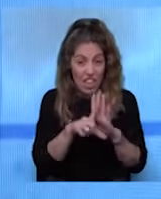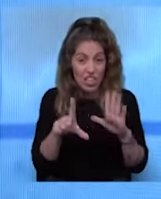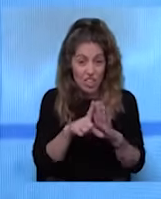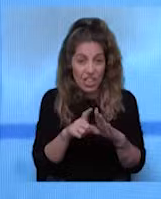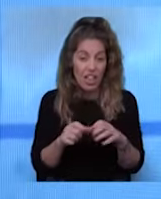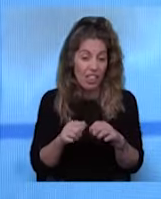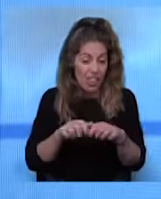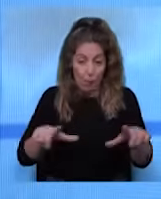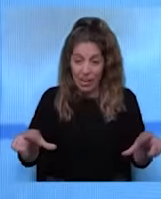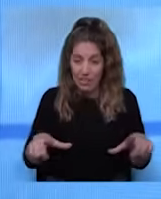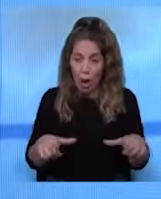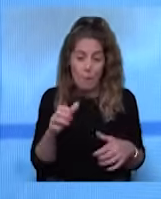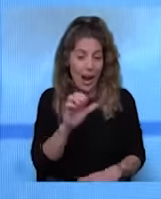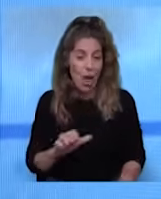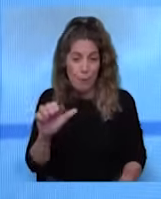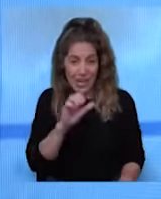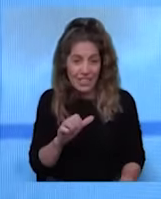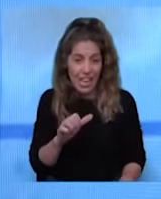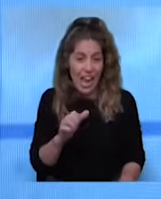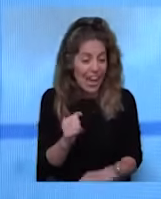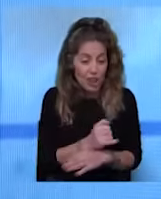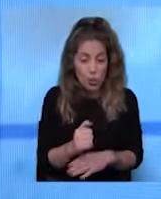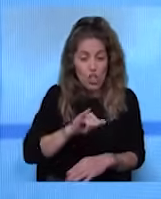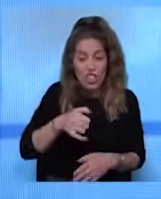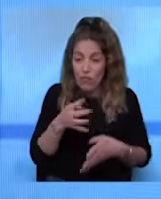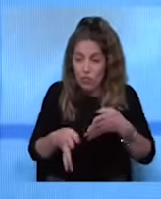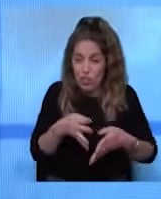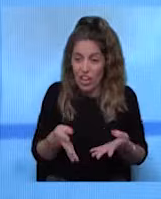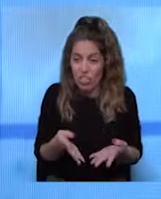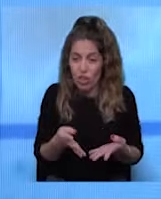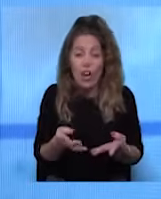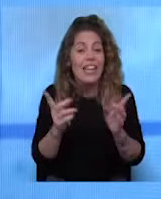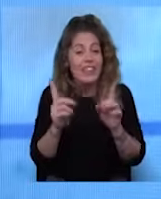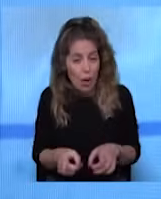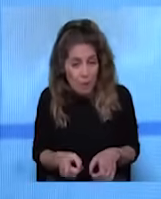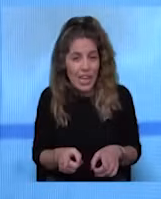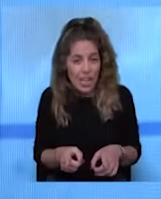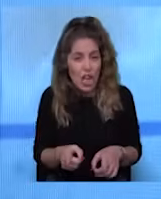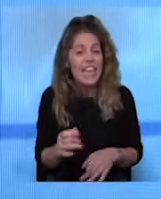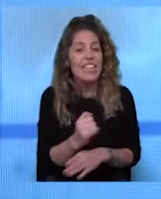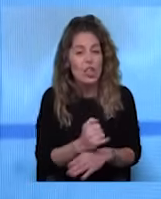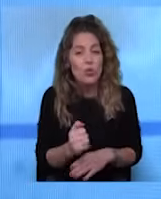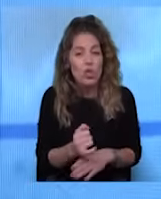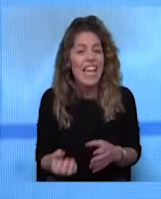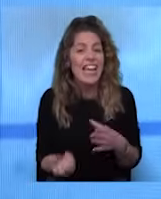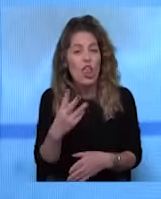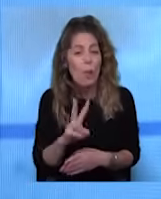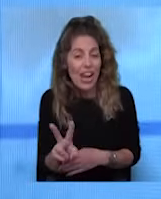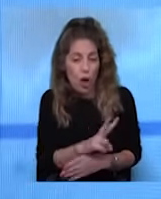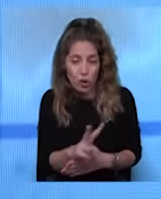empresas y para un montón de organismos que ya están funcionando y a su vez hay organismos creados para controlar Y